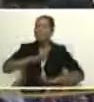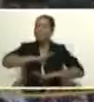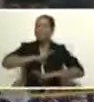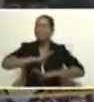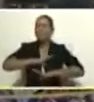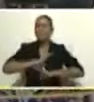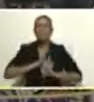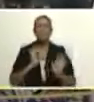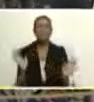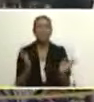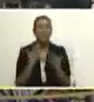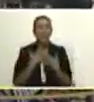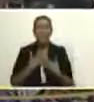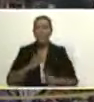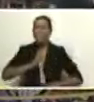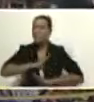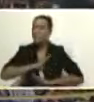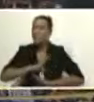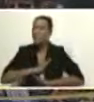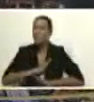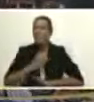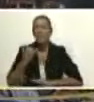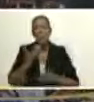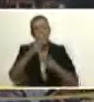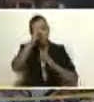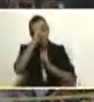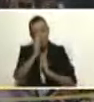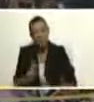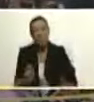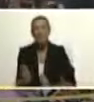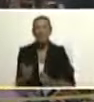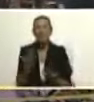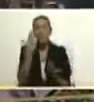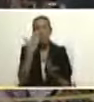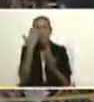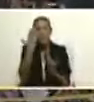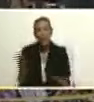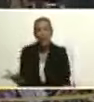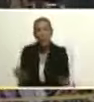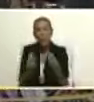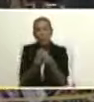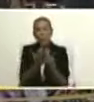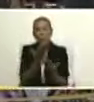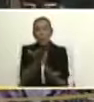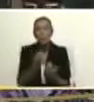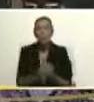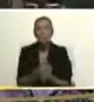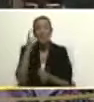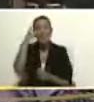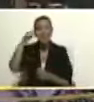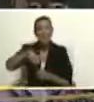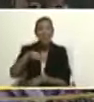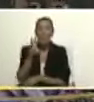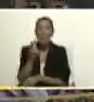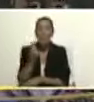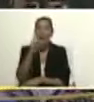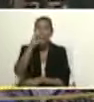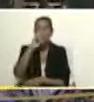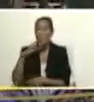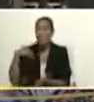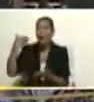vez más, señor presidente, de tener el honor de estar con usted el día de hoy. Hace un